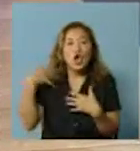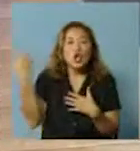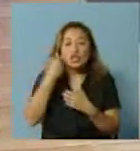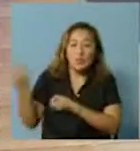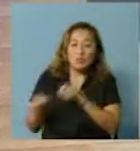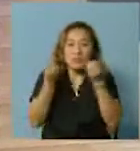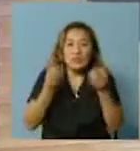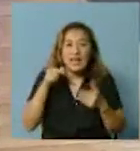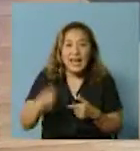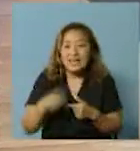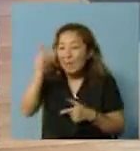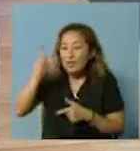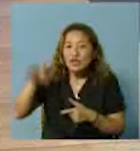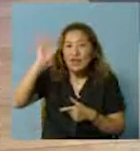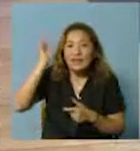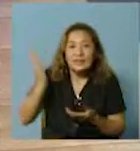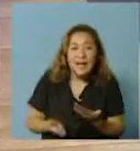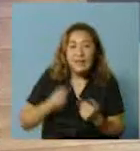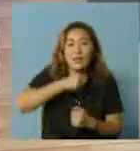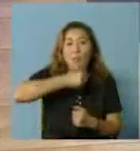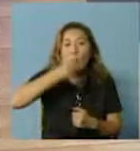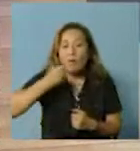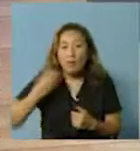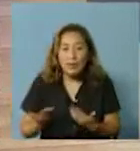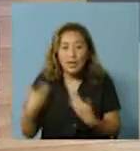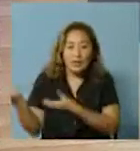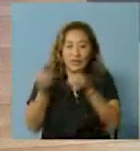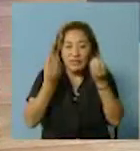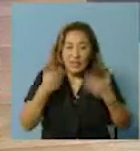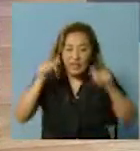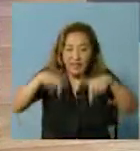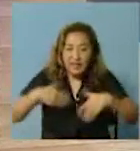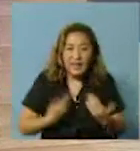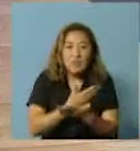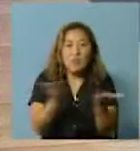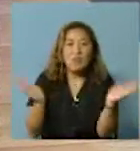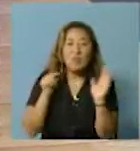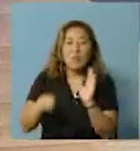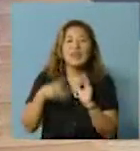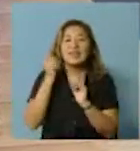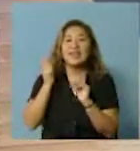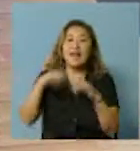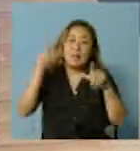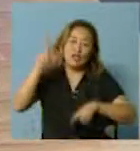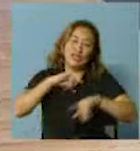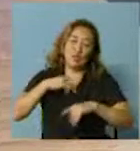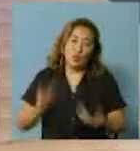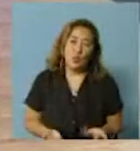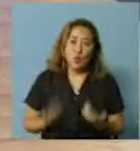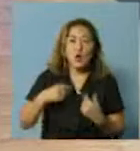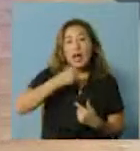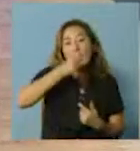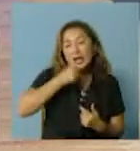traer estos disertantes estos conferencistas que vengan y se pongan a disposición de los jujeños el